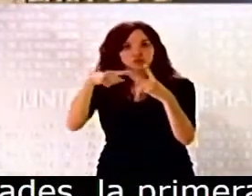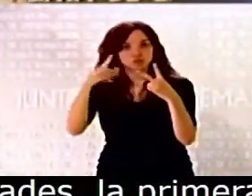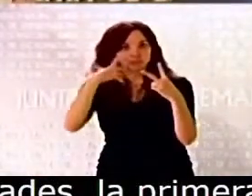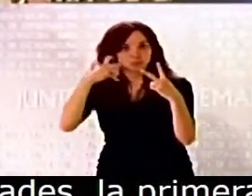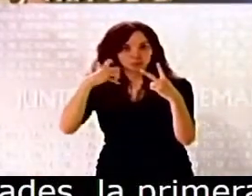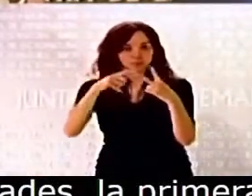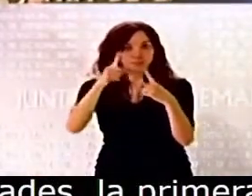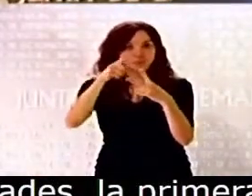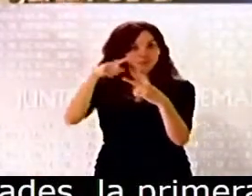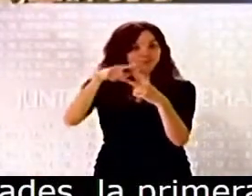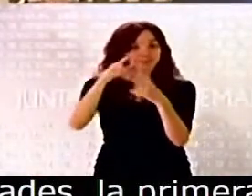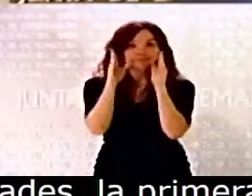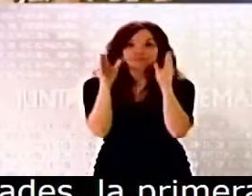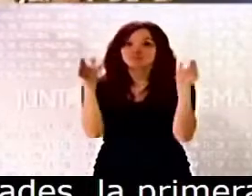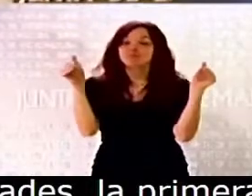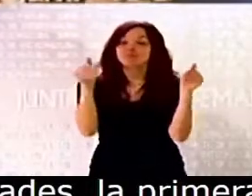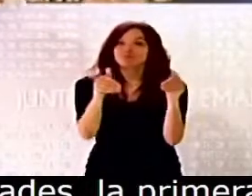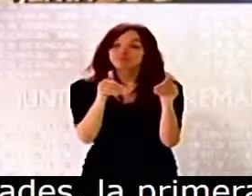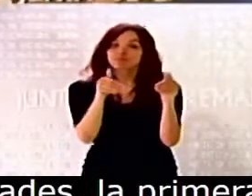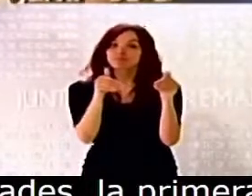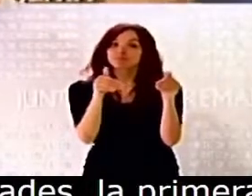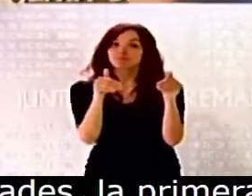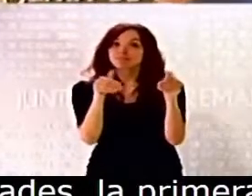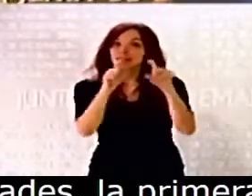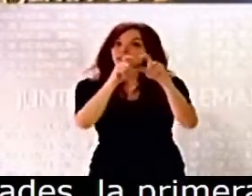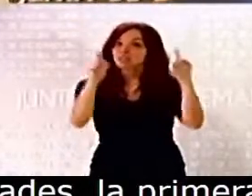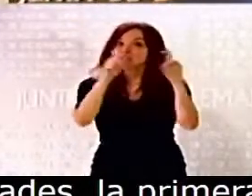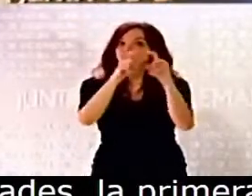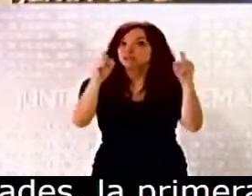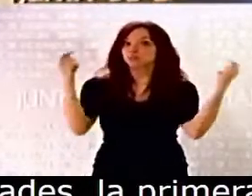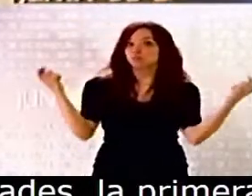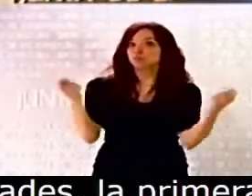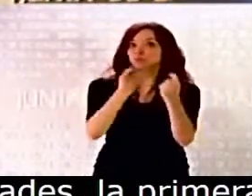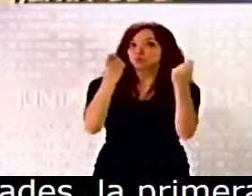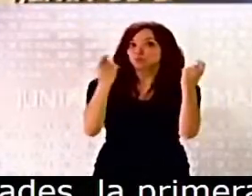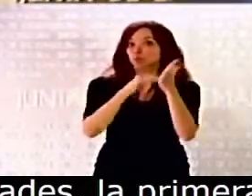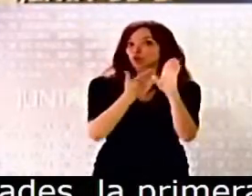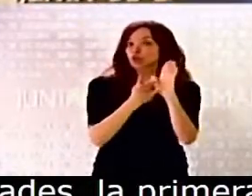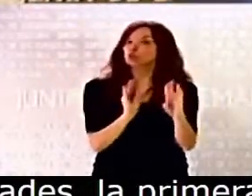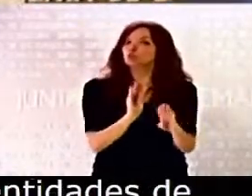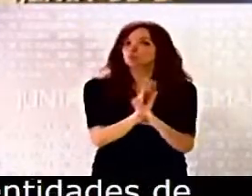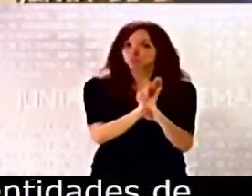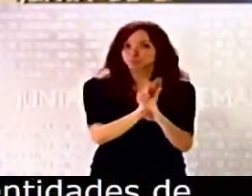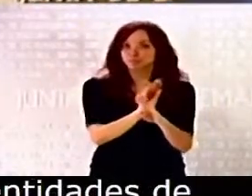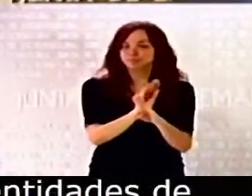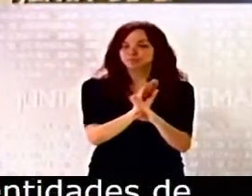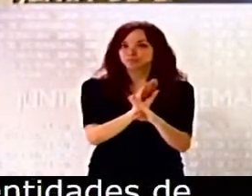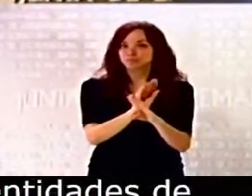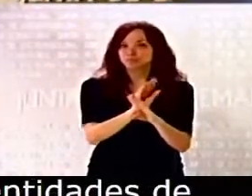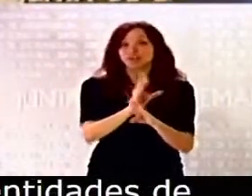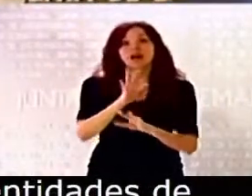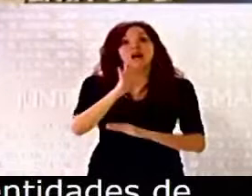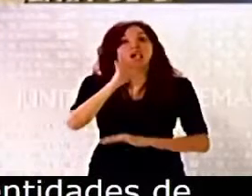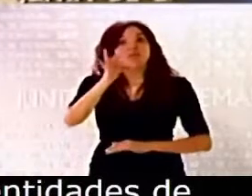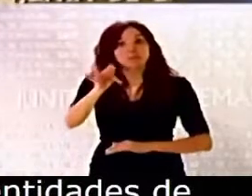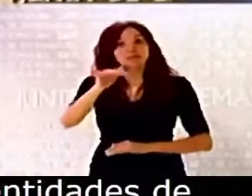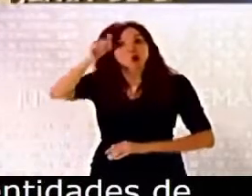La que van a ir destinadas a entidades promotoras de proyectos, que era como ocurría antes, de la que además hoy hacemos la